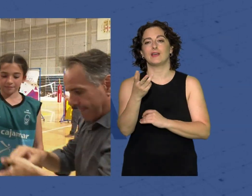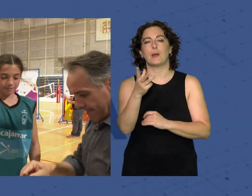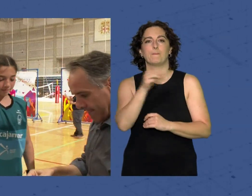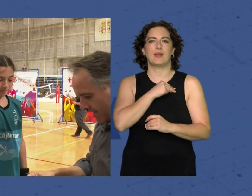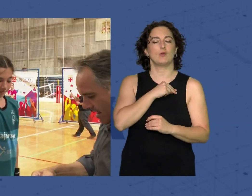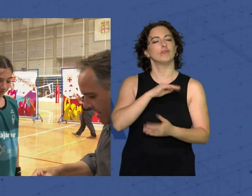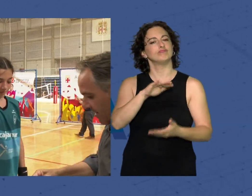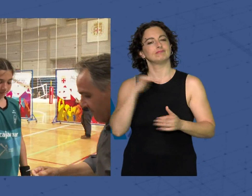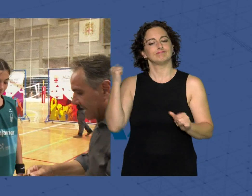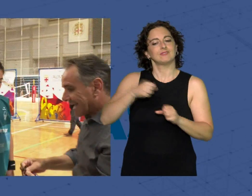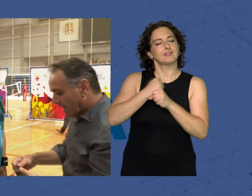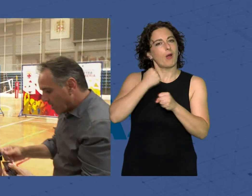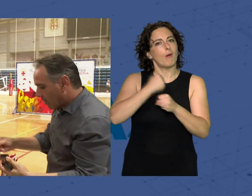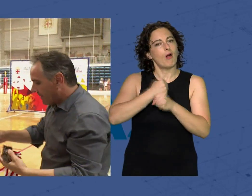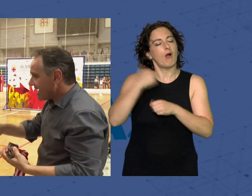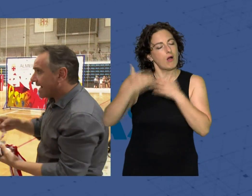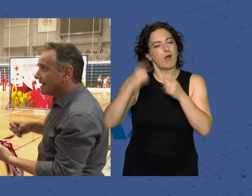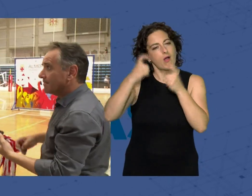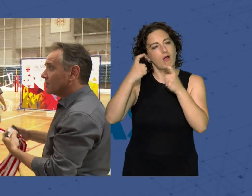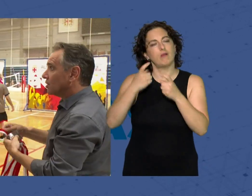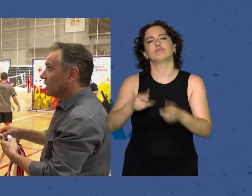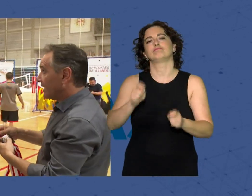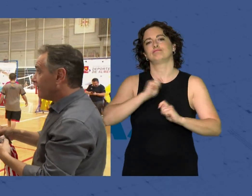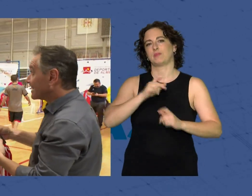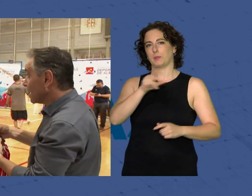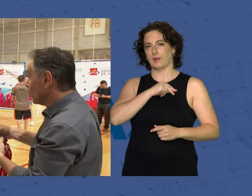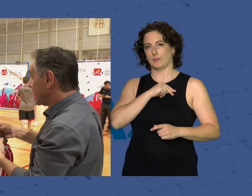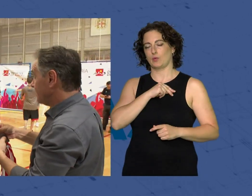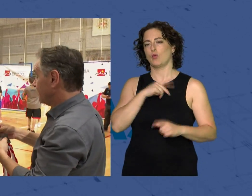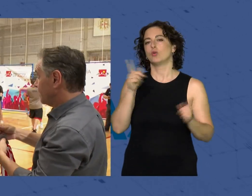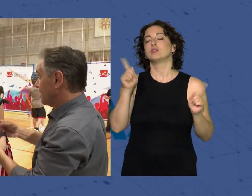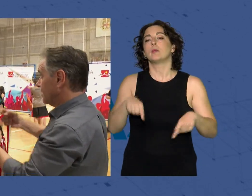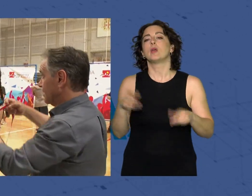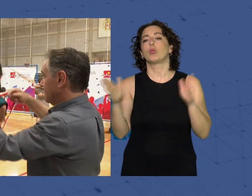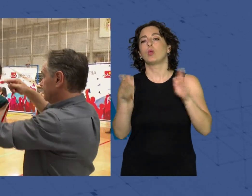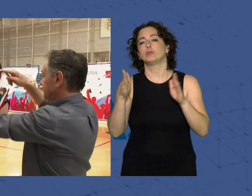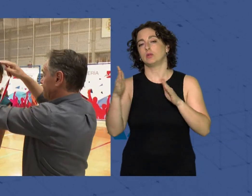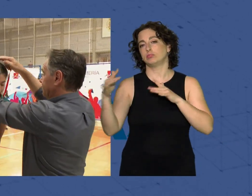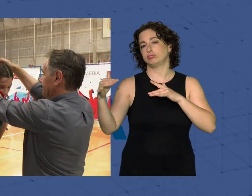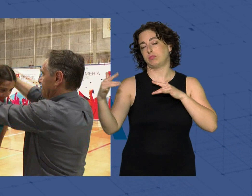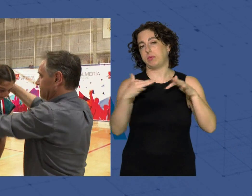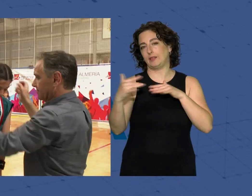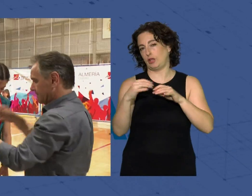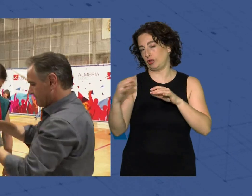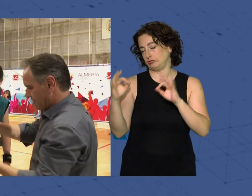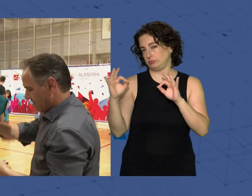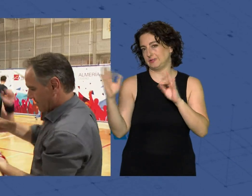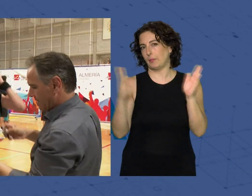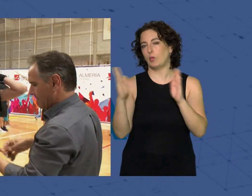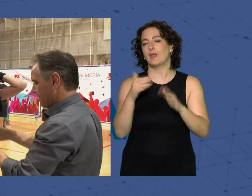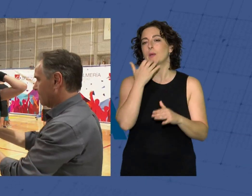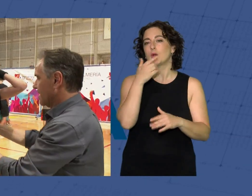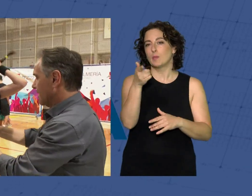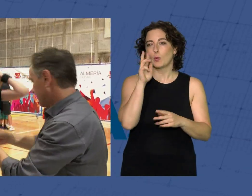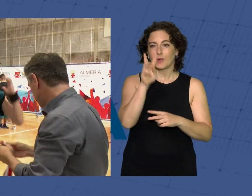recompensa al trabajo y al esfuerzo dedicado durante los entrenamientos o durante los partidos de toda la temporada aquí por ejemplo